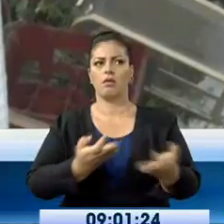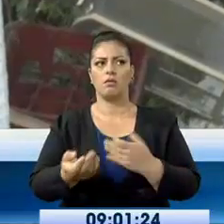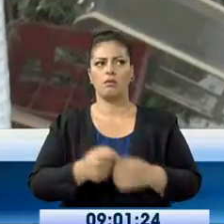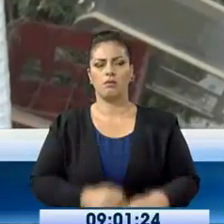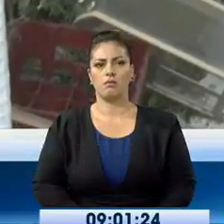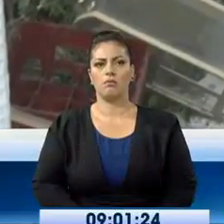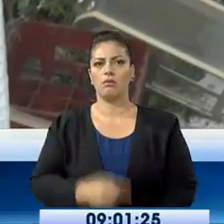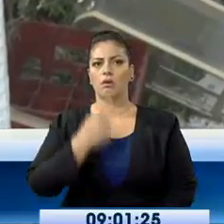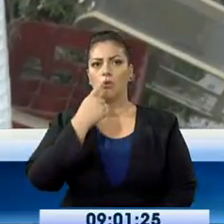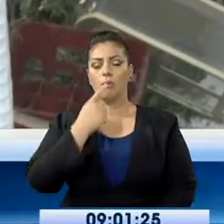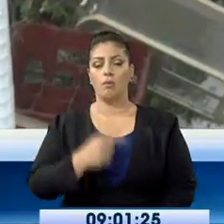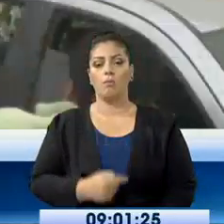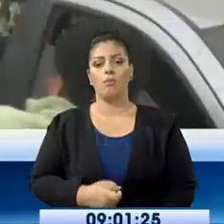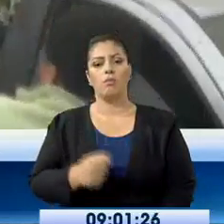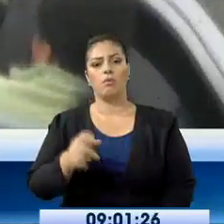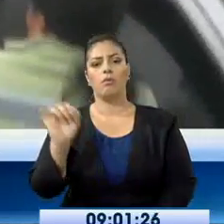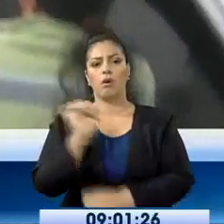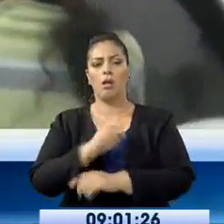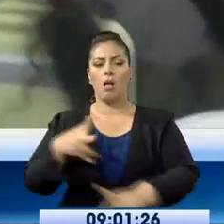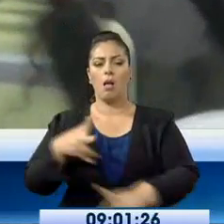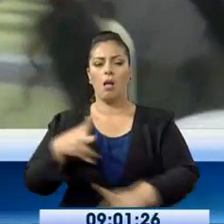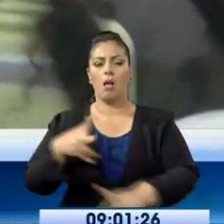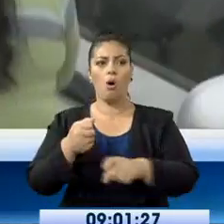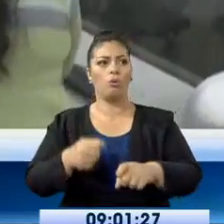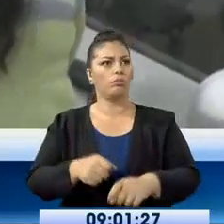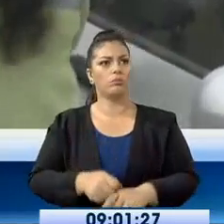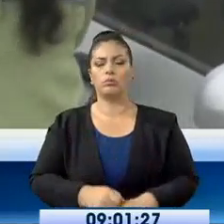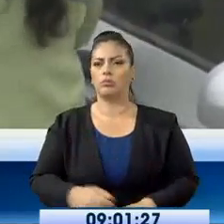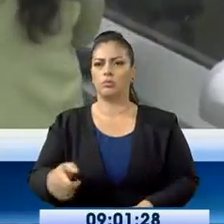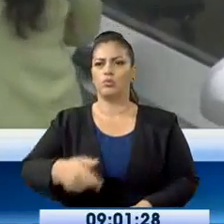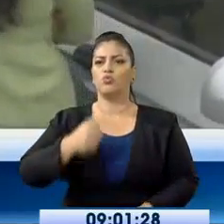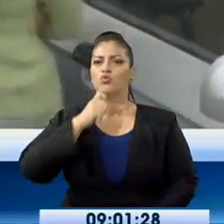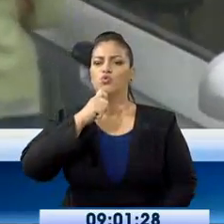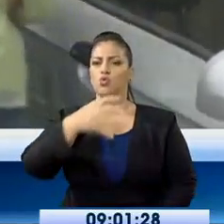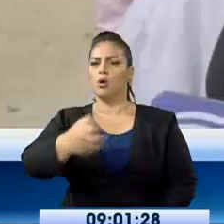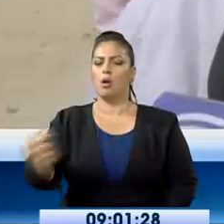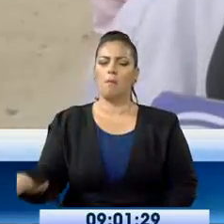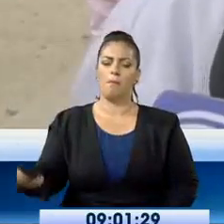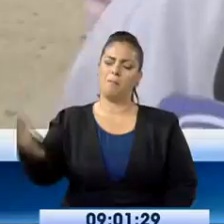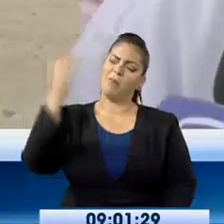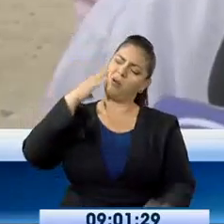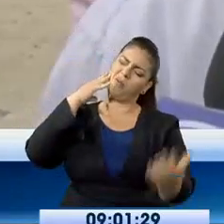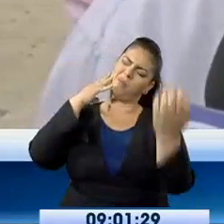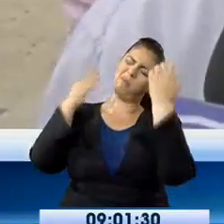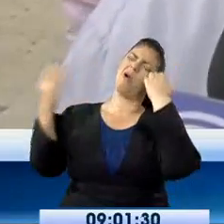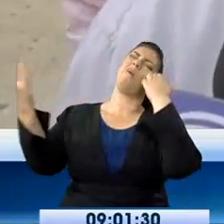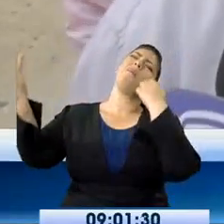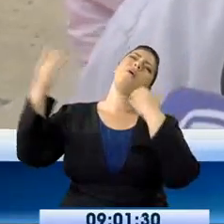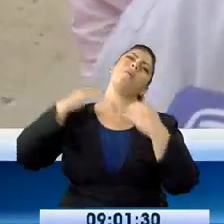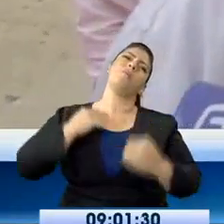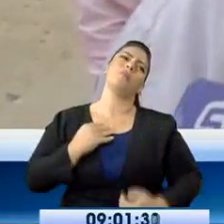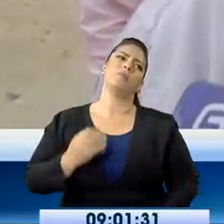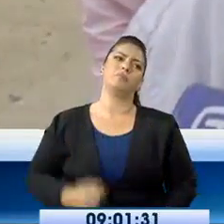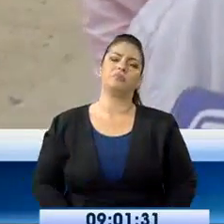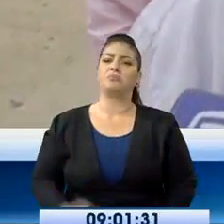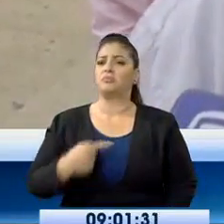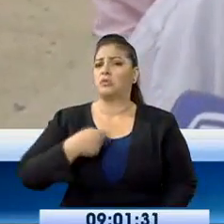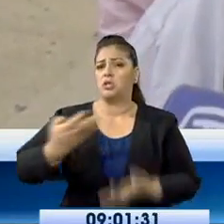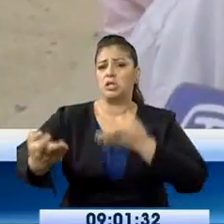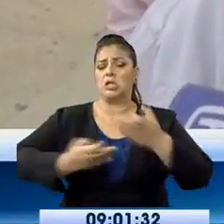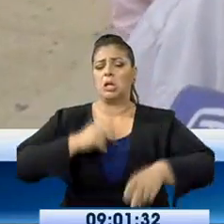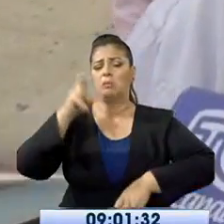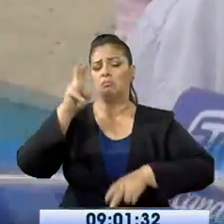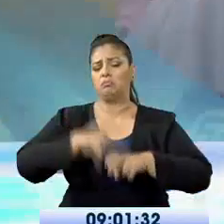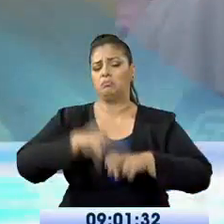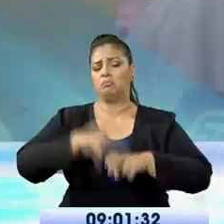congeladores evitaron que recibiera el golpe de lleno y solo saliera con golpes leves. Estaba en la tienda sentado leyendo, como siempre lo hace todas las noches,